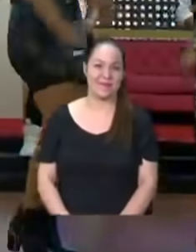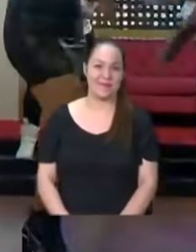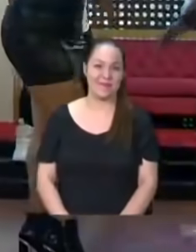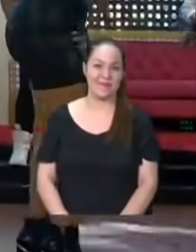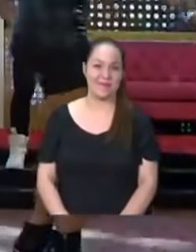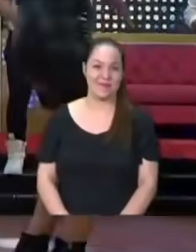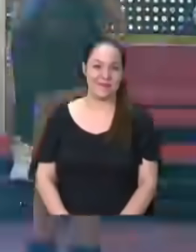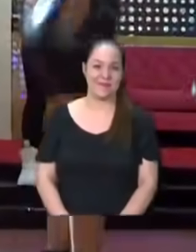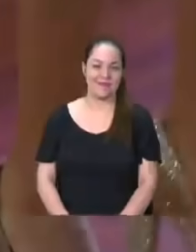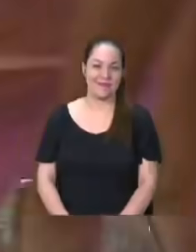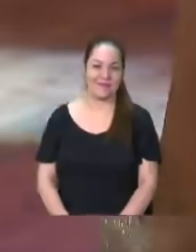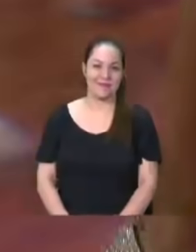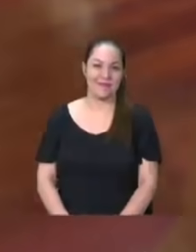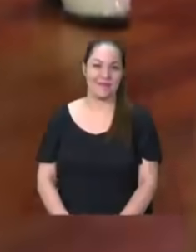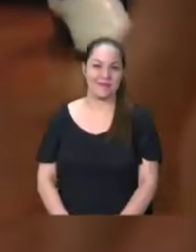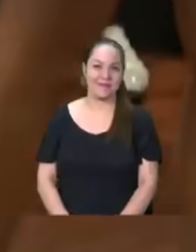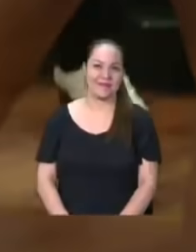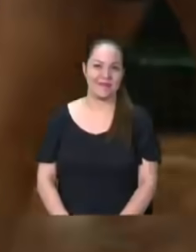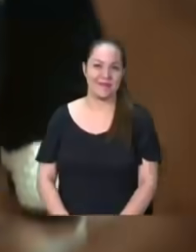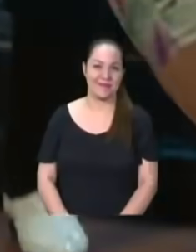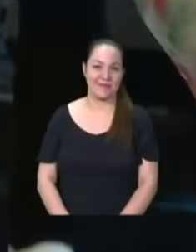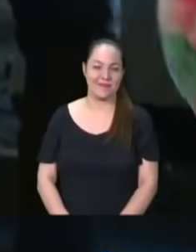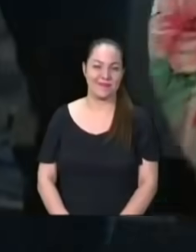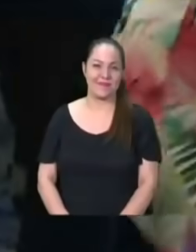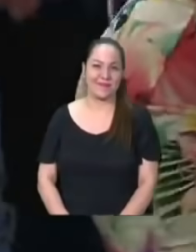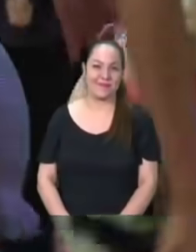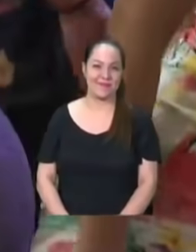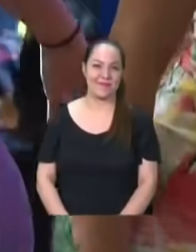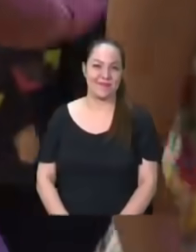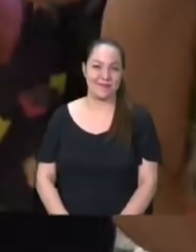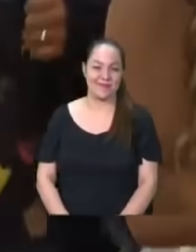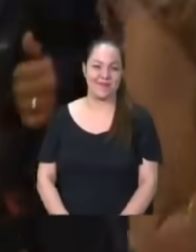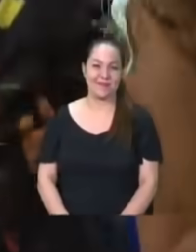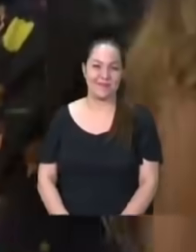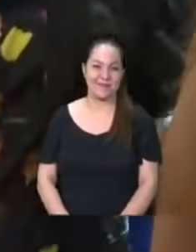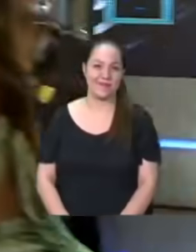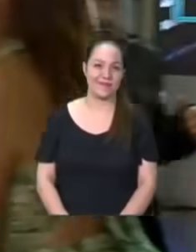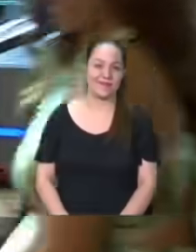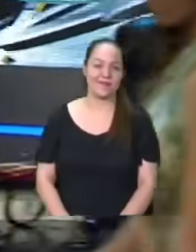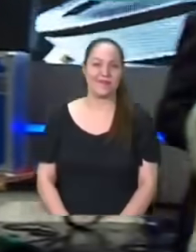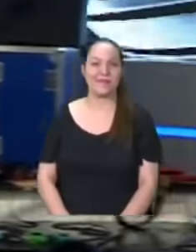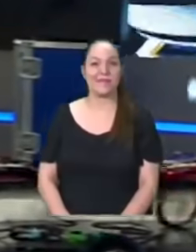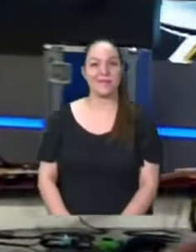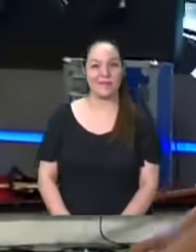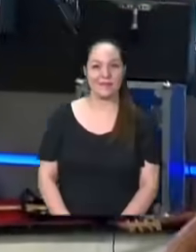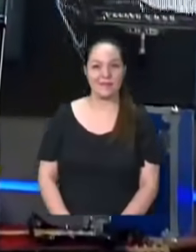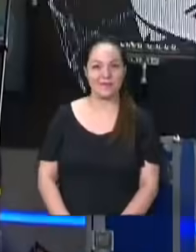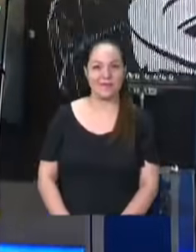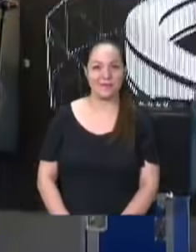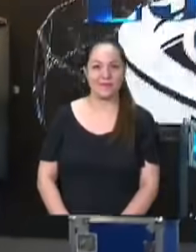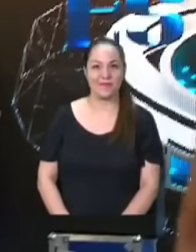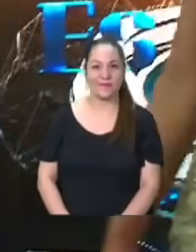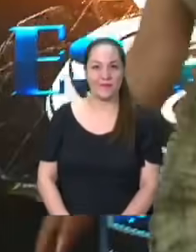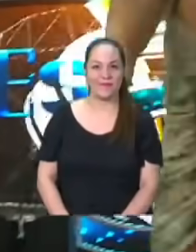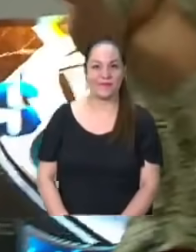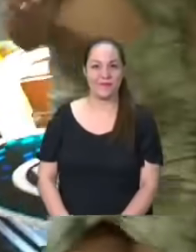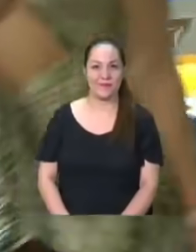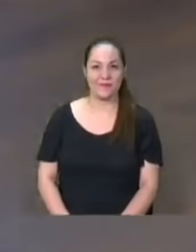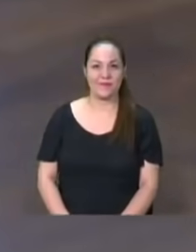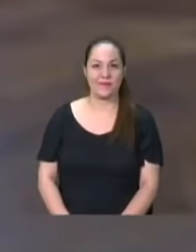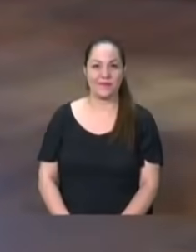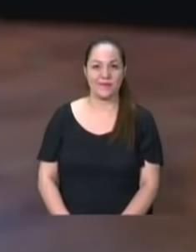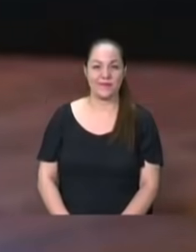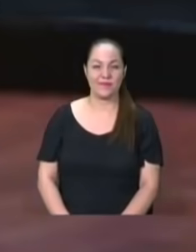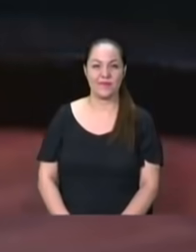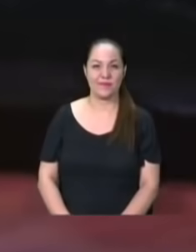abajo, por arriba, por abajo, por delante y por detrás, por delante y por detrás, por delante y por detrás, por delante y por detrás. Brinca, brinca la nena,